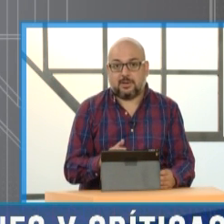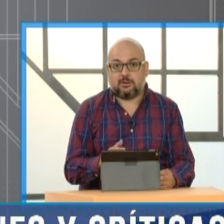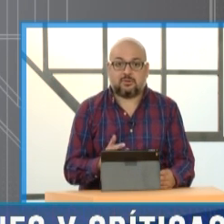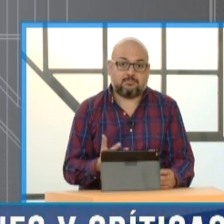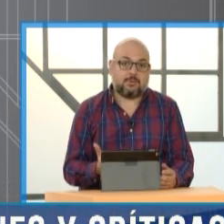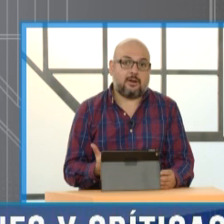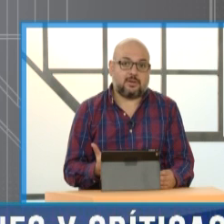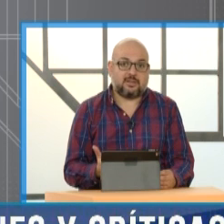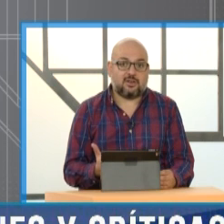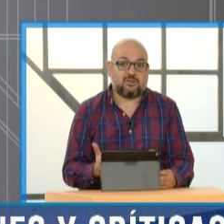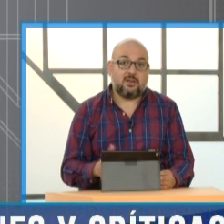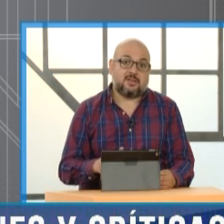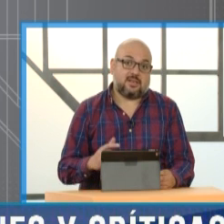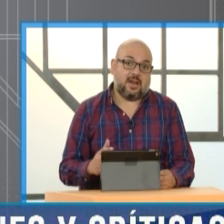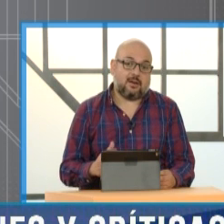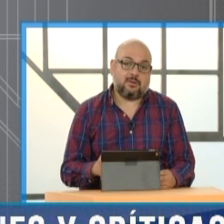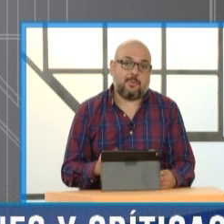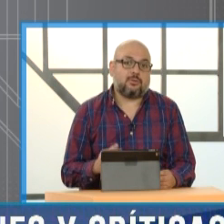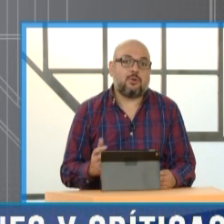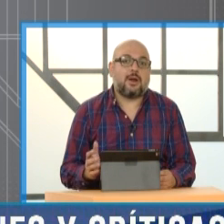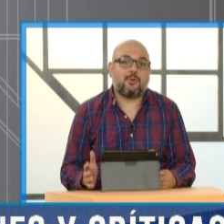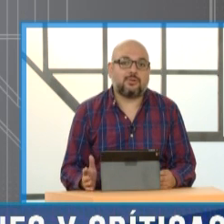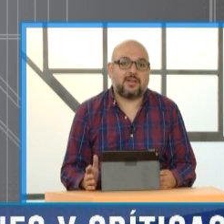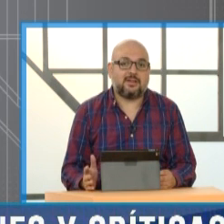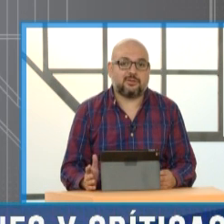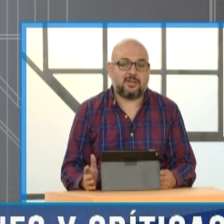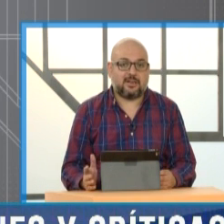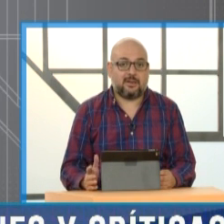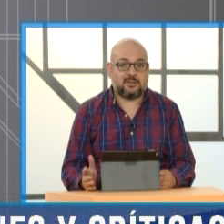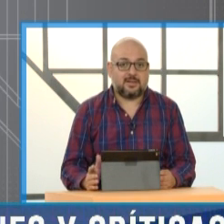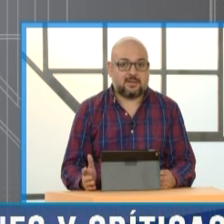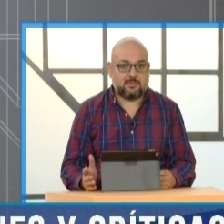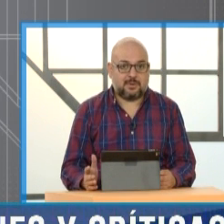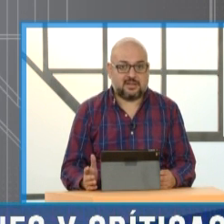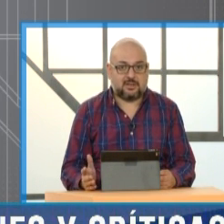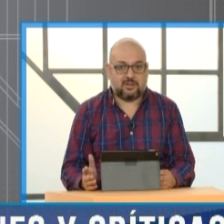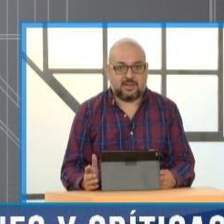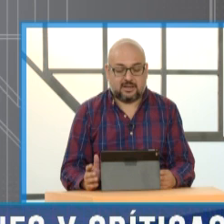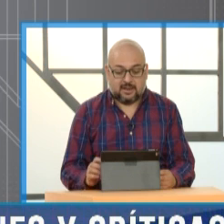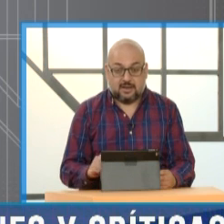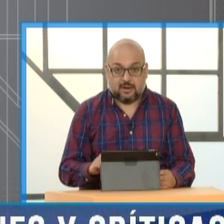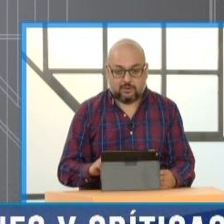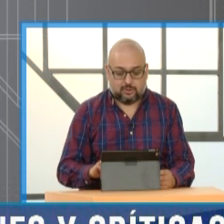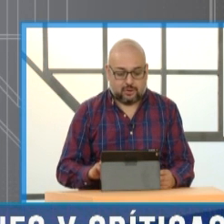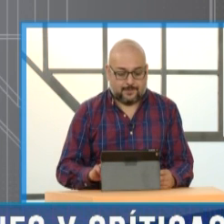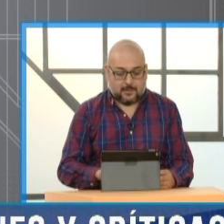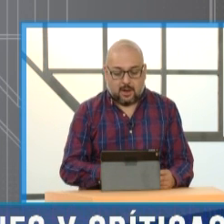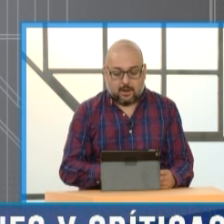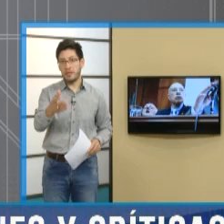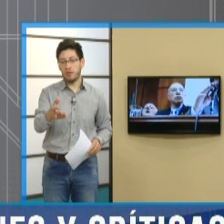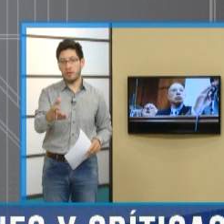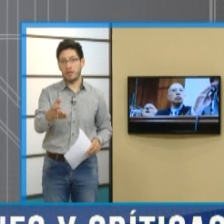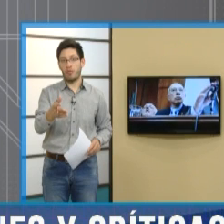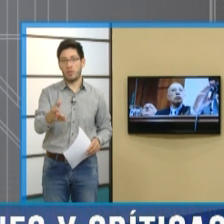está pidiendo es, claro, en este caso sería, digamos, no es una voluntad de los legisladores, simplemente así lo dicta la Constitución. Pero